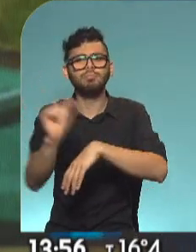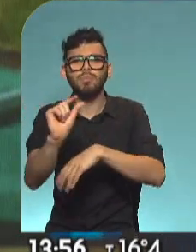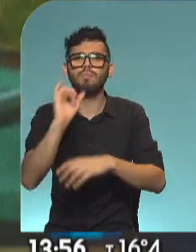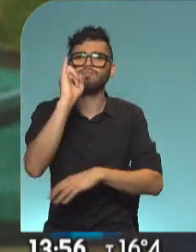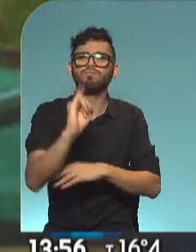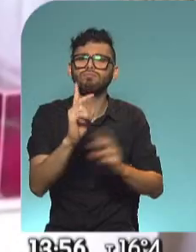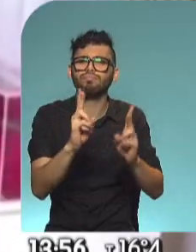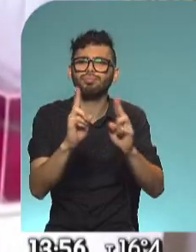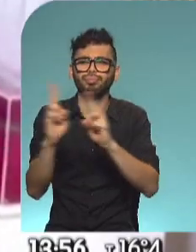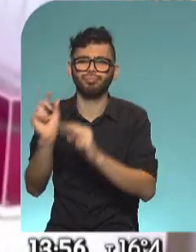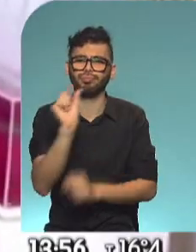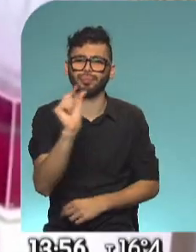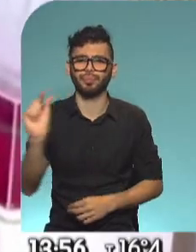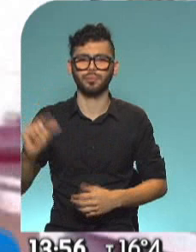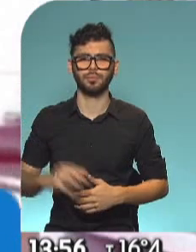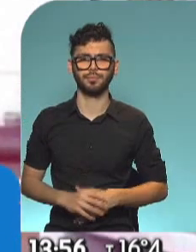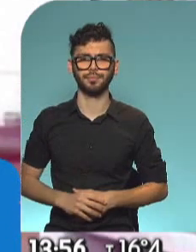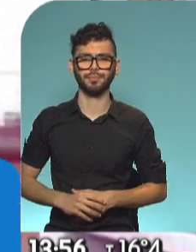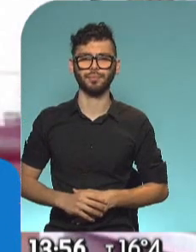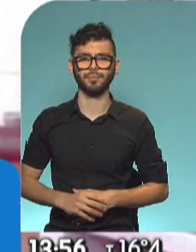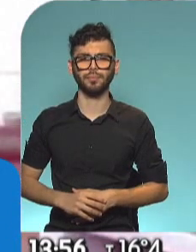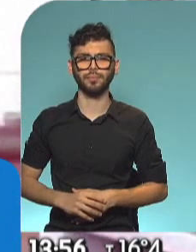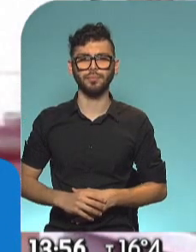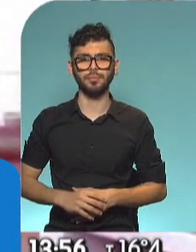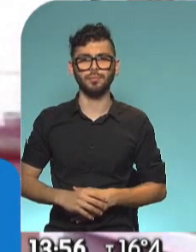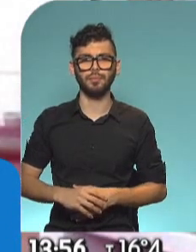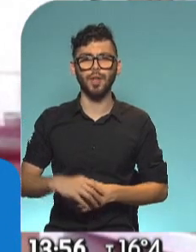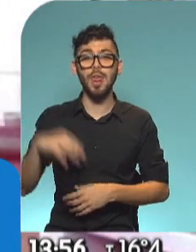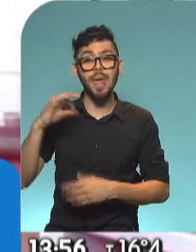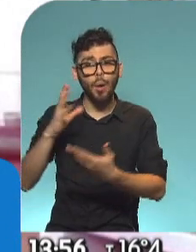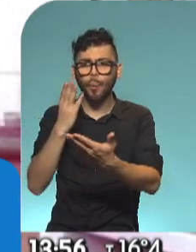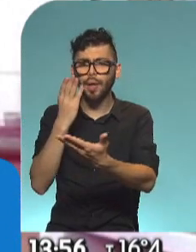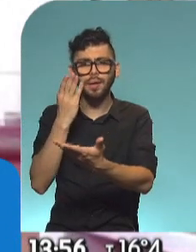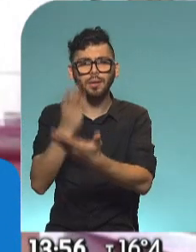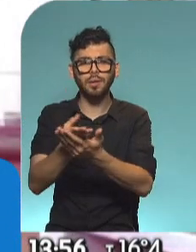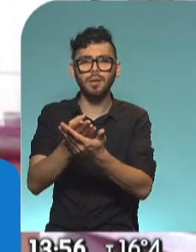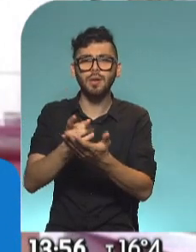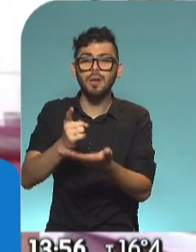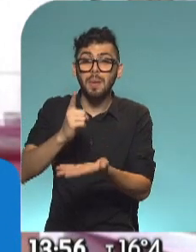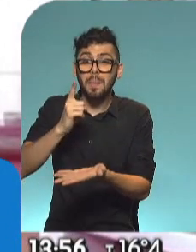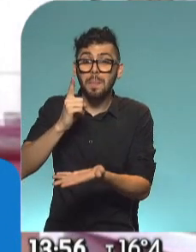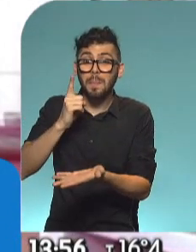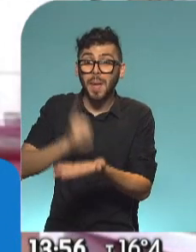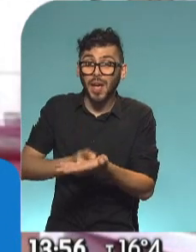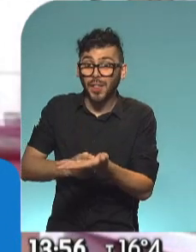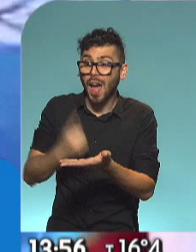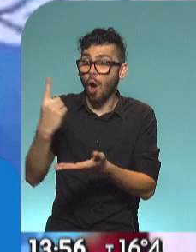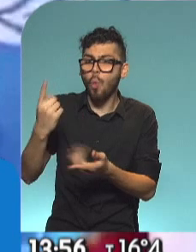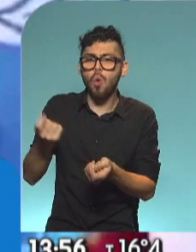mandatarios. Se debe exigir el cese de todas las medidas coercitivas